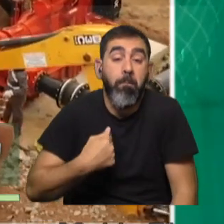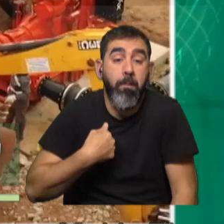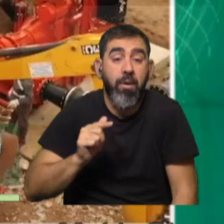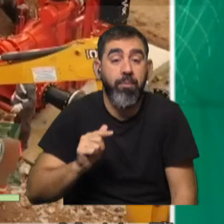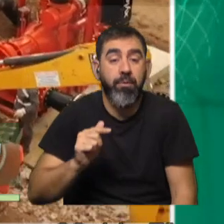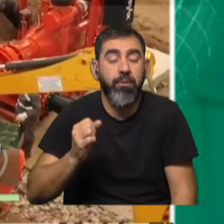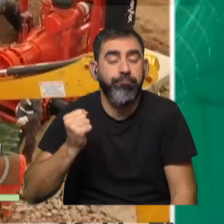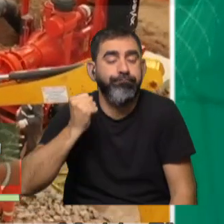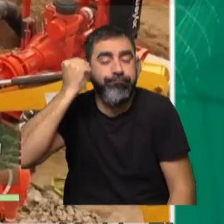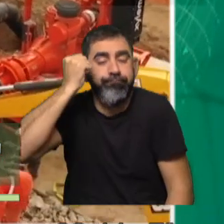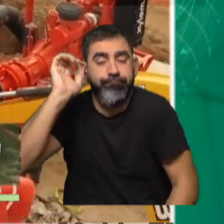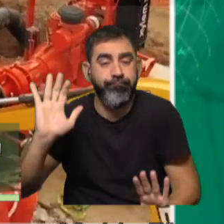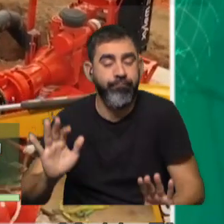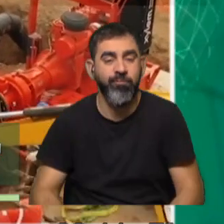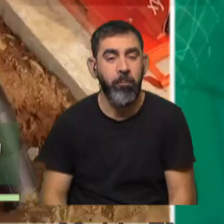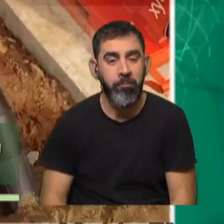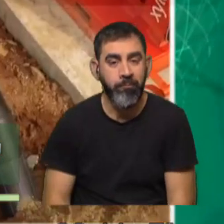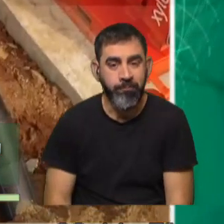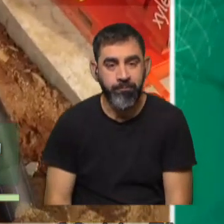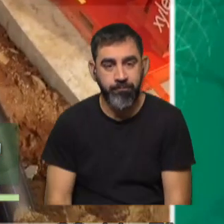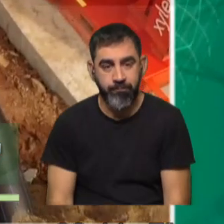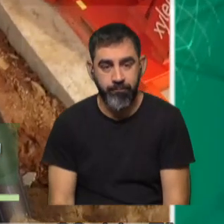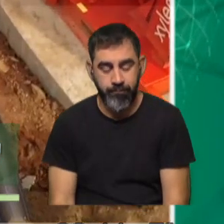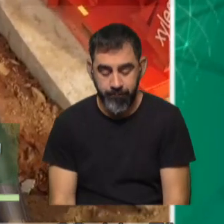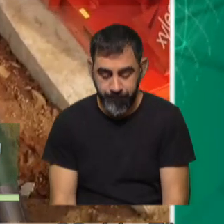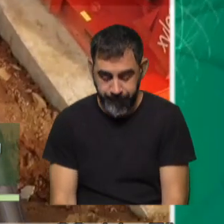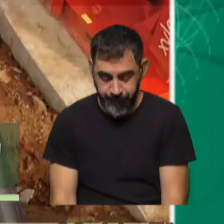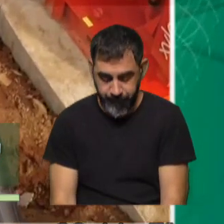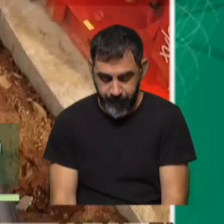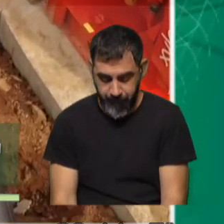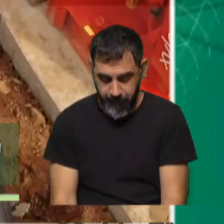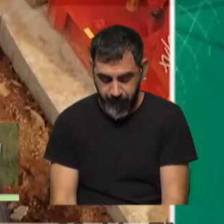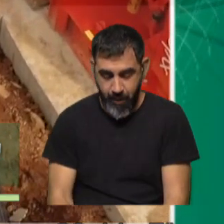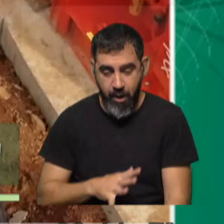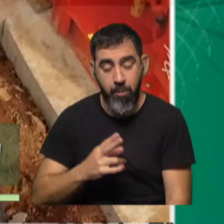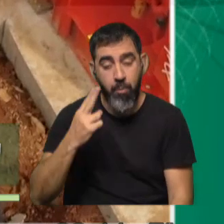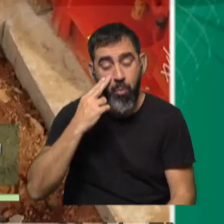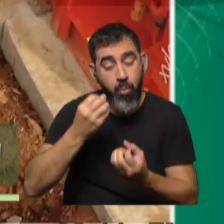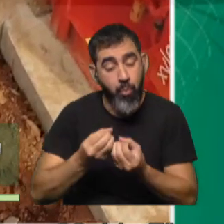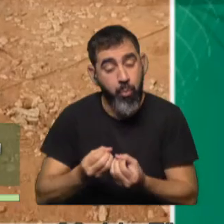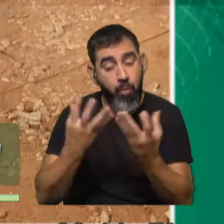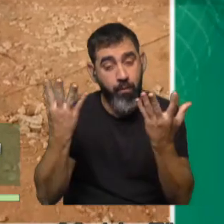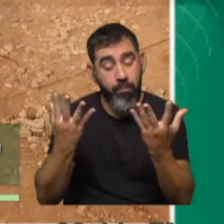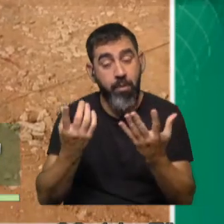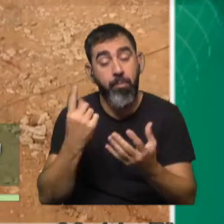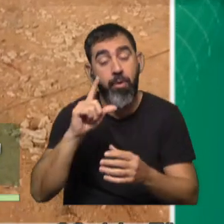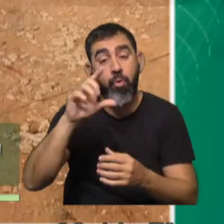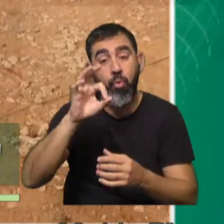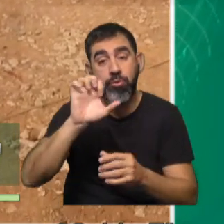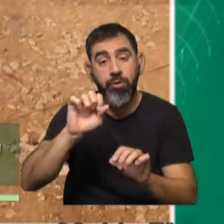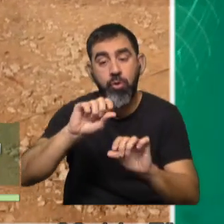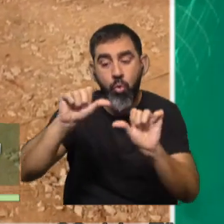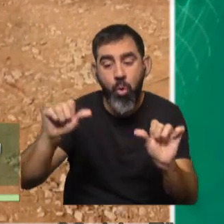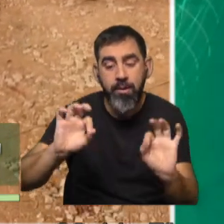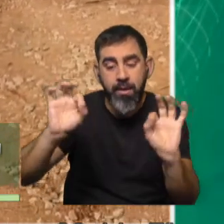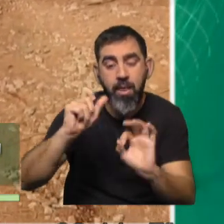de esto de la ilusión tenemos un evento traumático con esta crisis gravísima y hoy se nos está diseñando